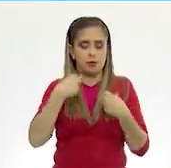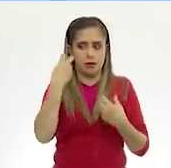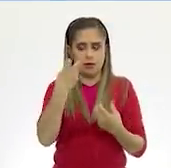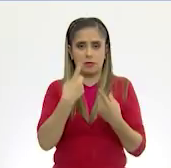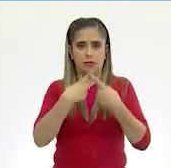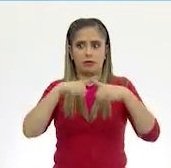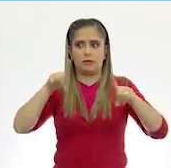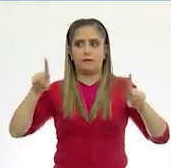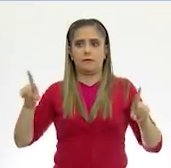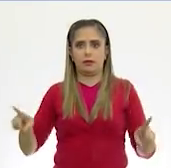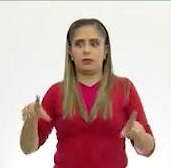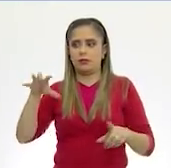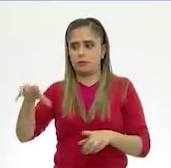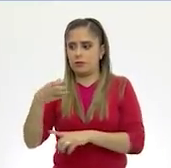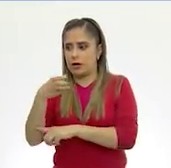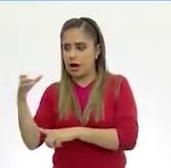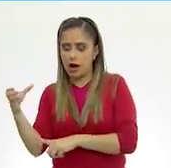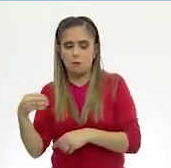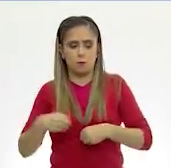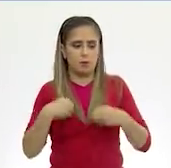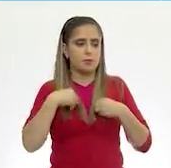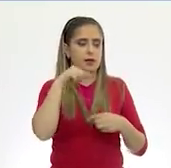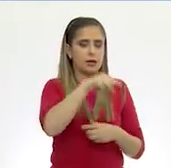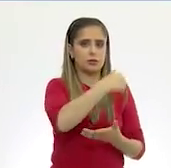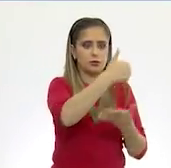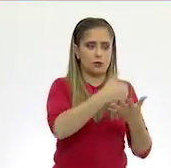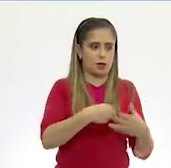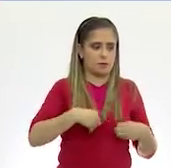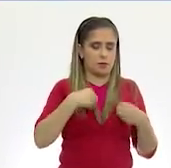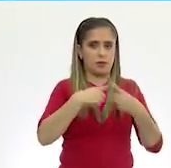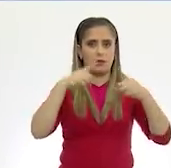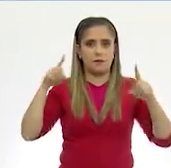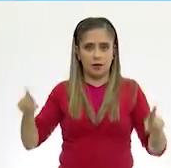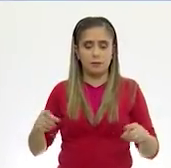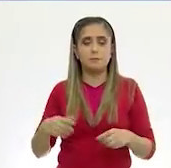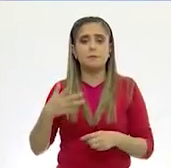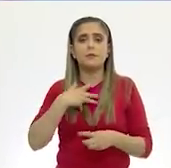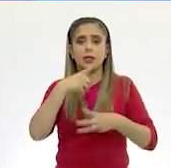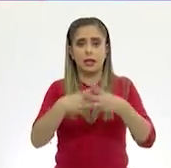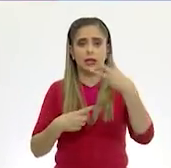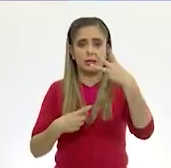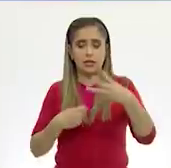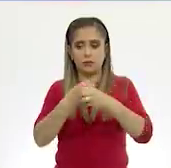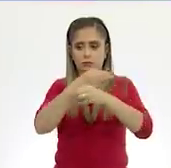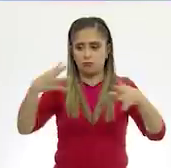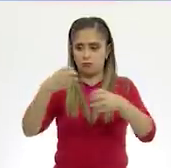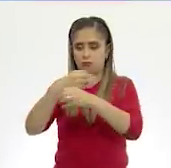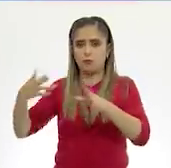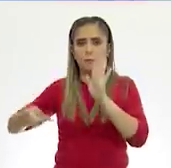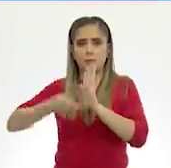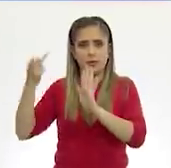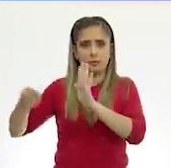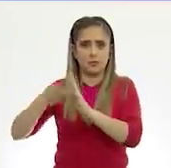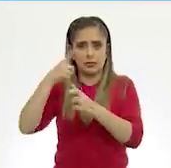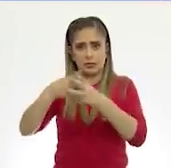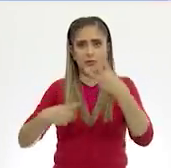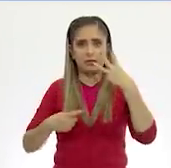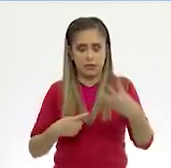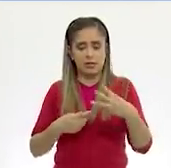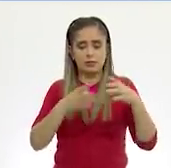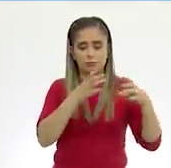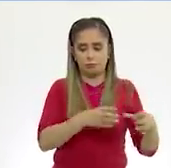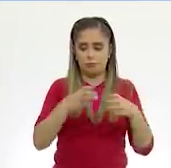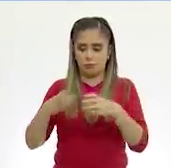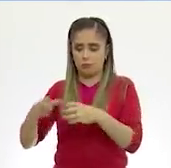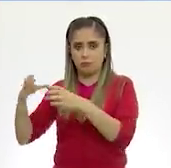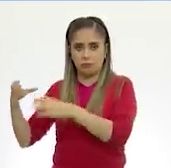de la sociedad. En el siglo XX se pueden establecer 3 etapas de crecimiento poblacional, claramente identificadas.